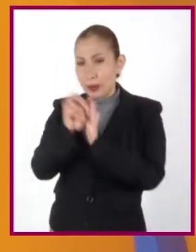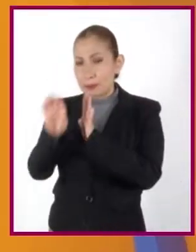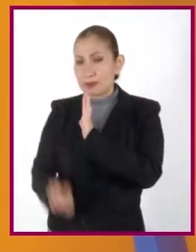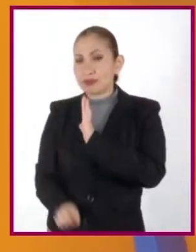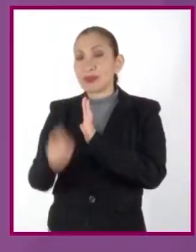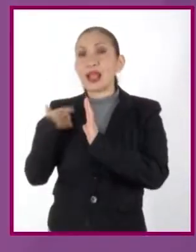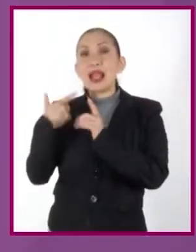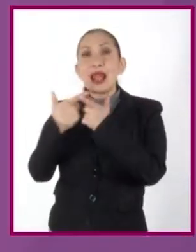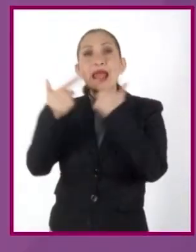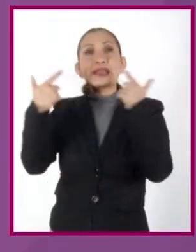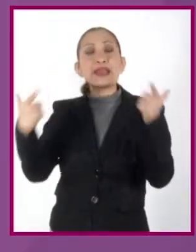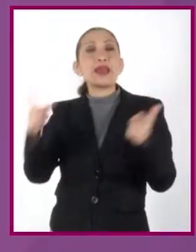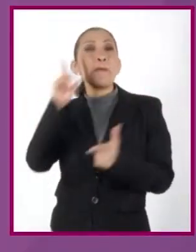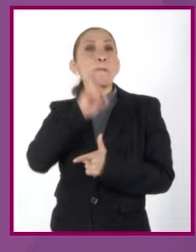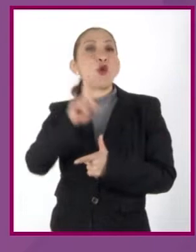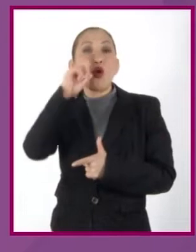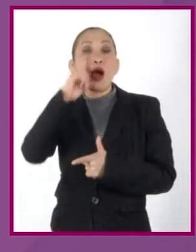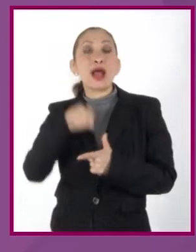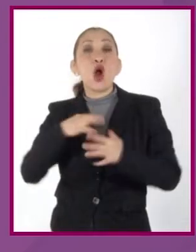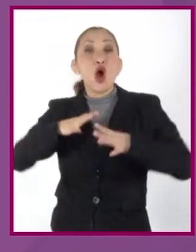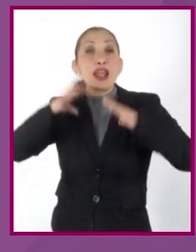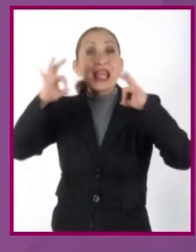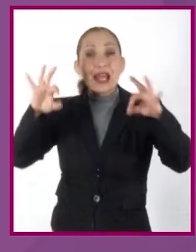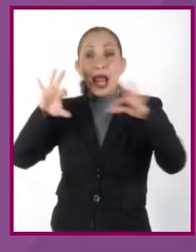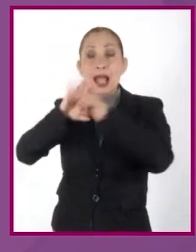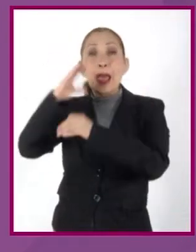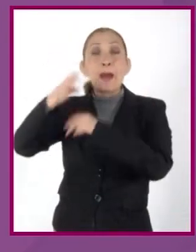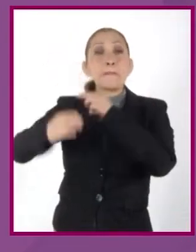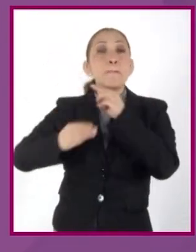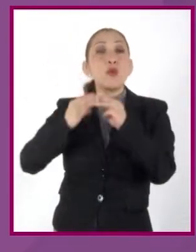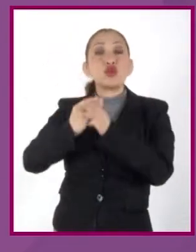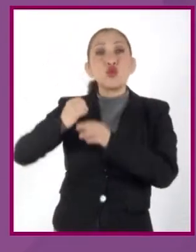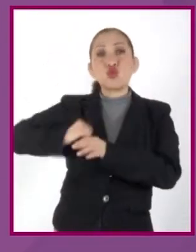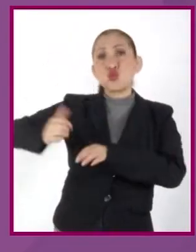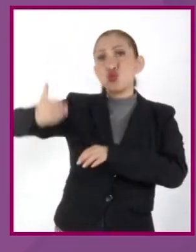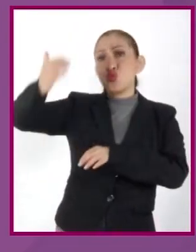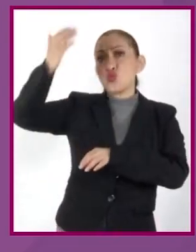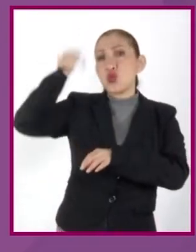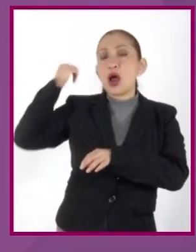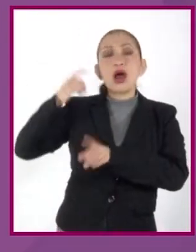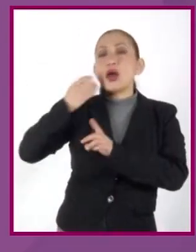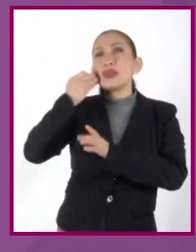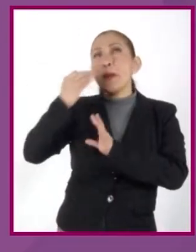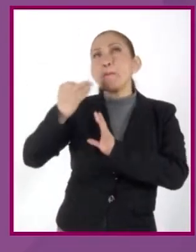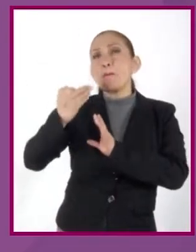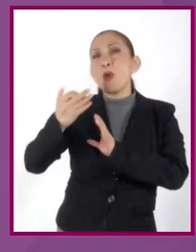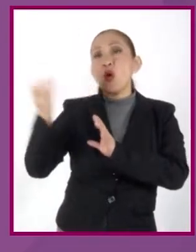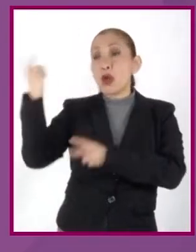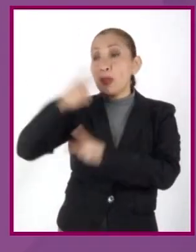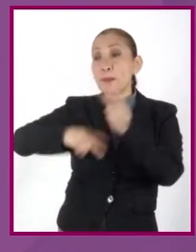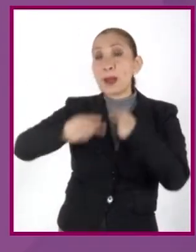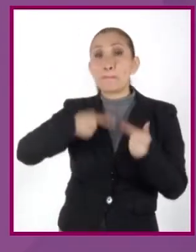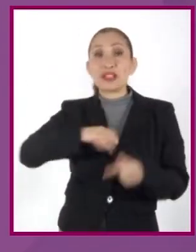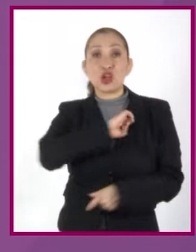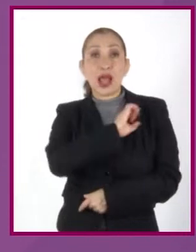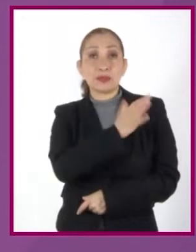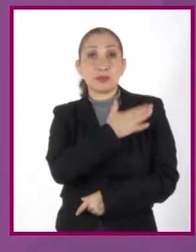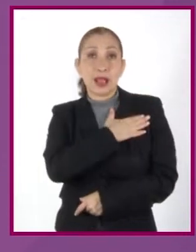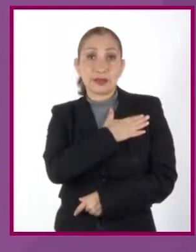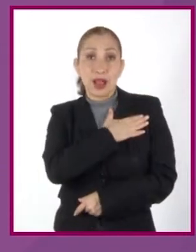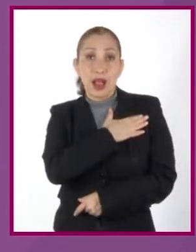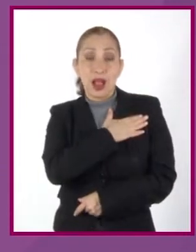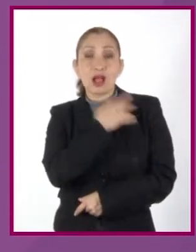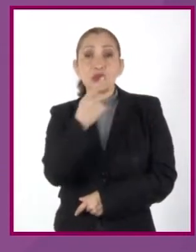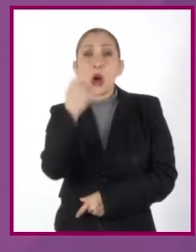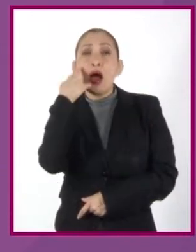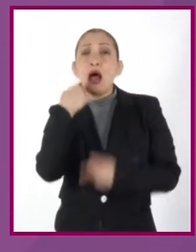de La Llorona. La historia original se conecta con el mundo prehispánico y se puede ubicar temporalmente con la llegada de los españoles. Su